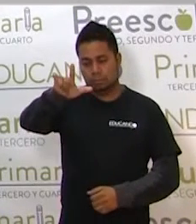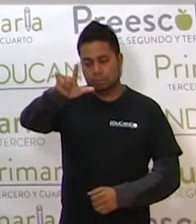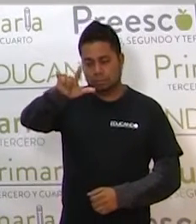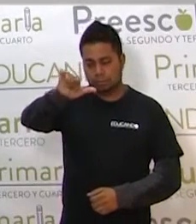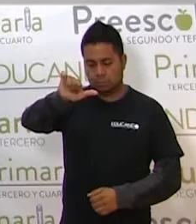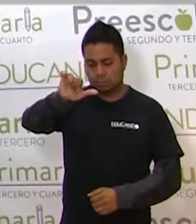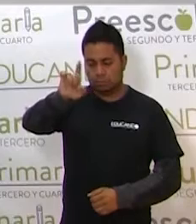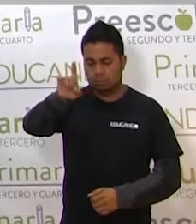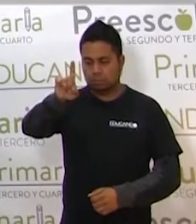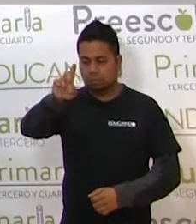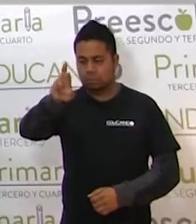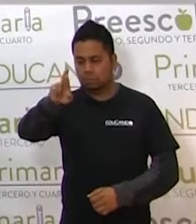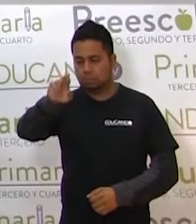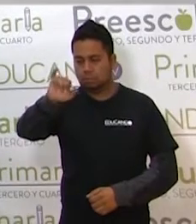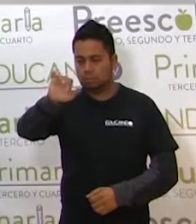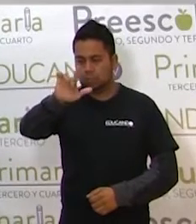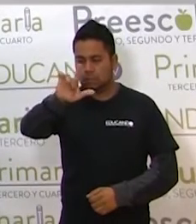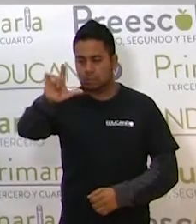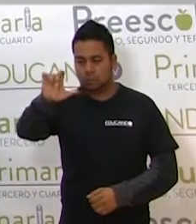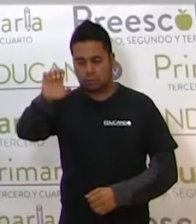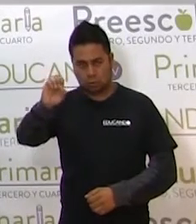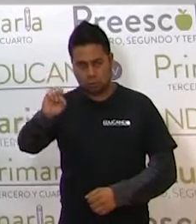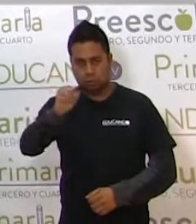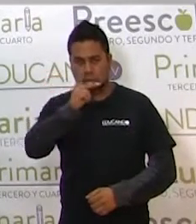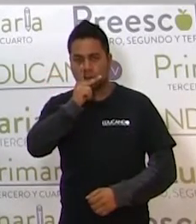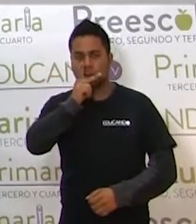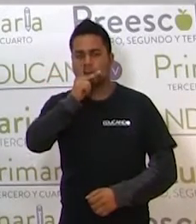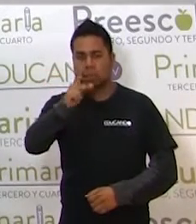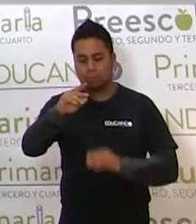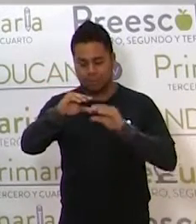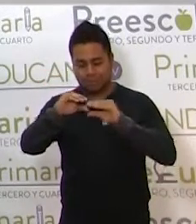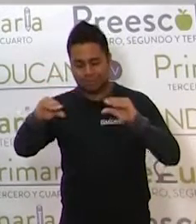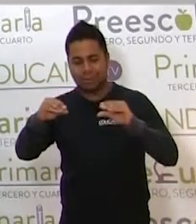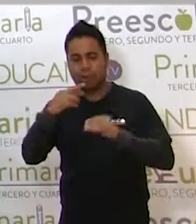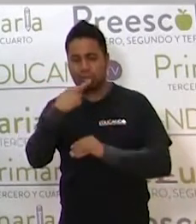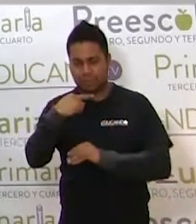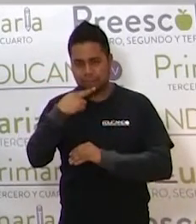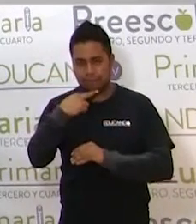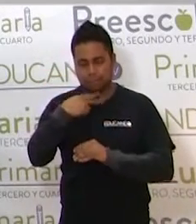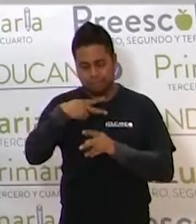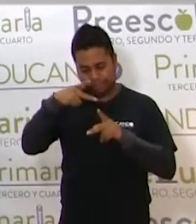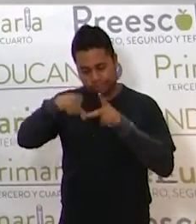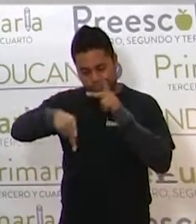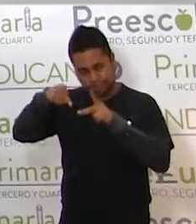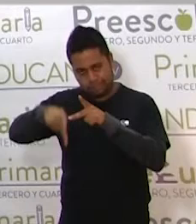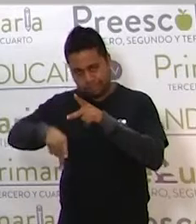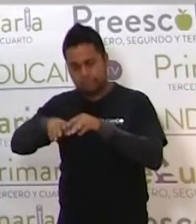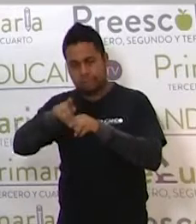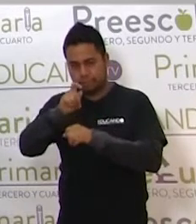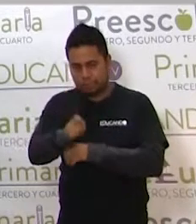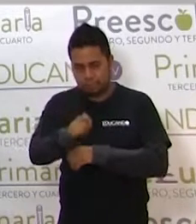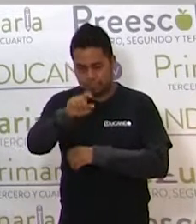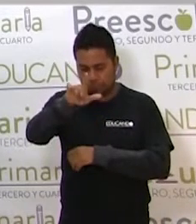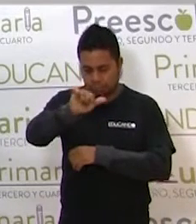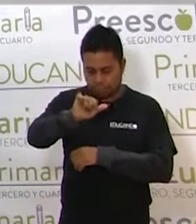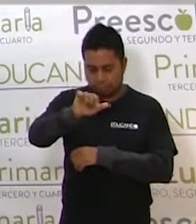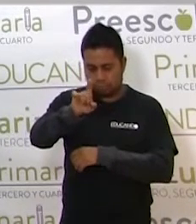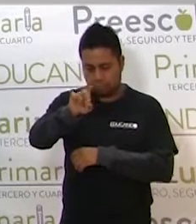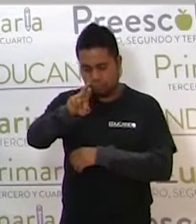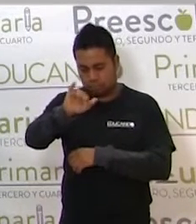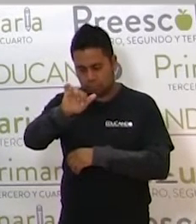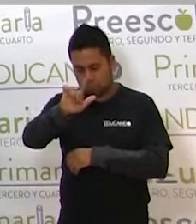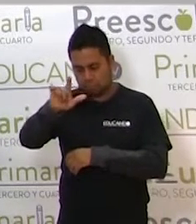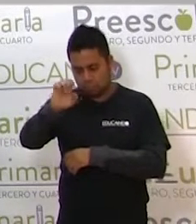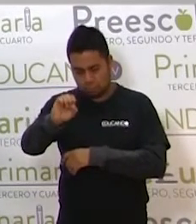bien ladrillo nos separamos por sílaba ladrillo